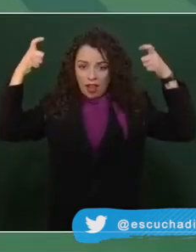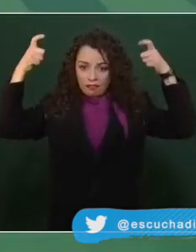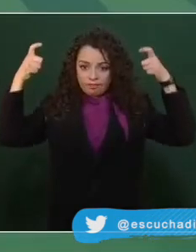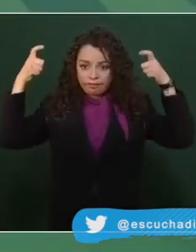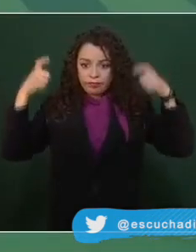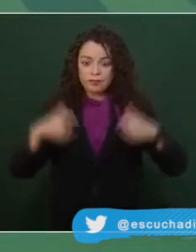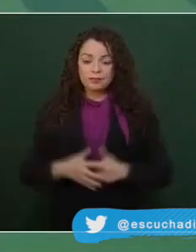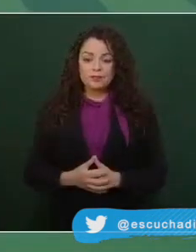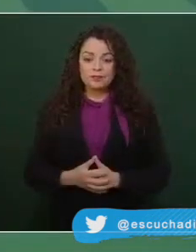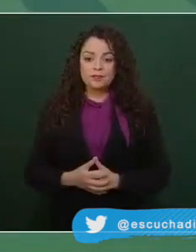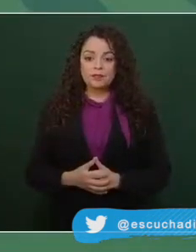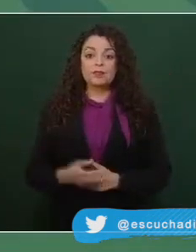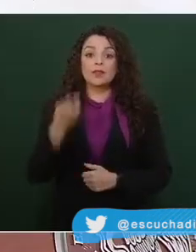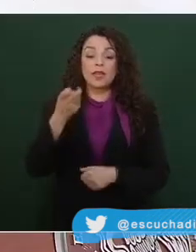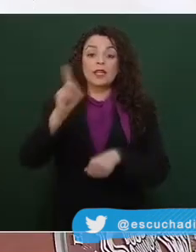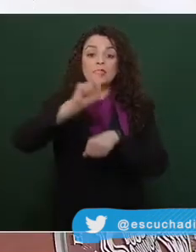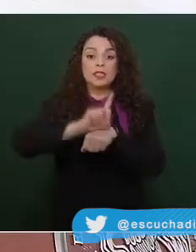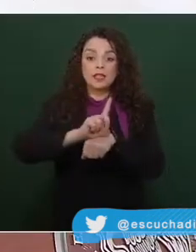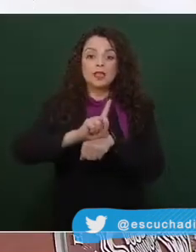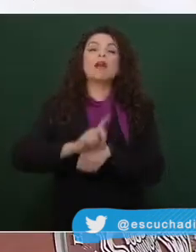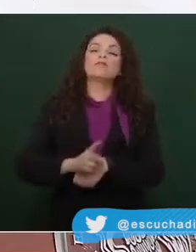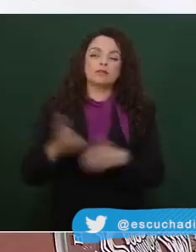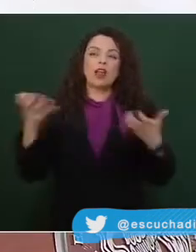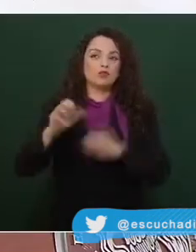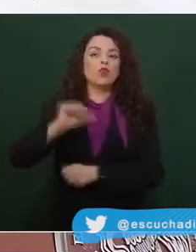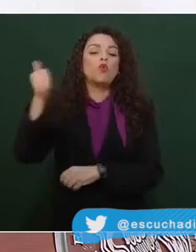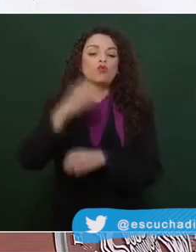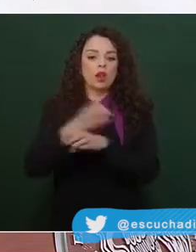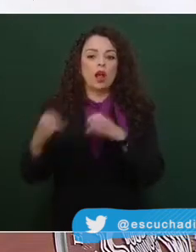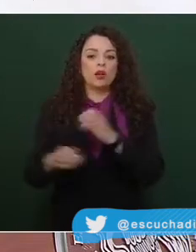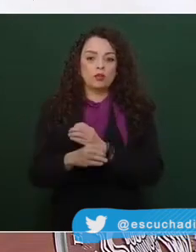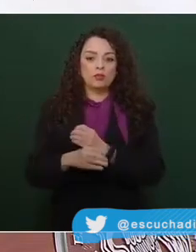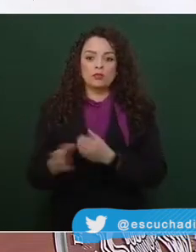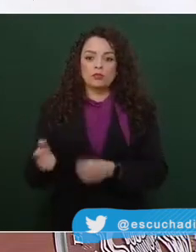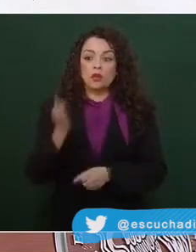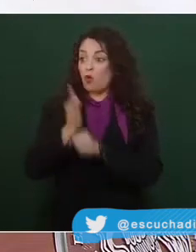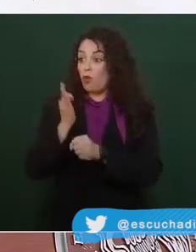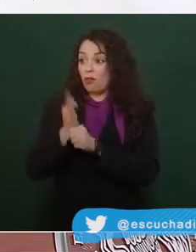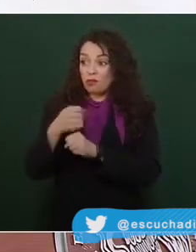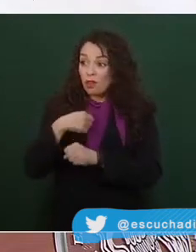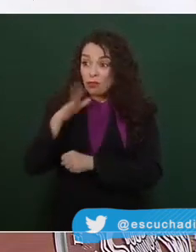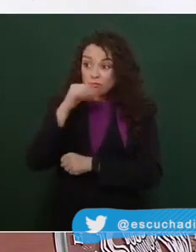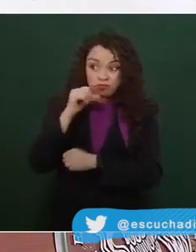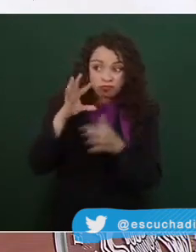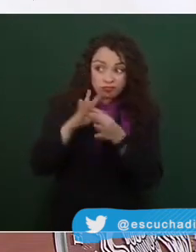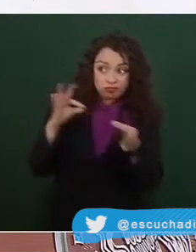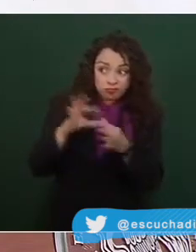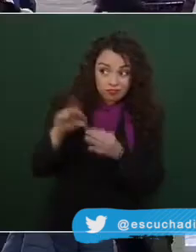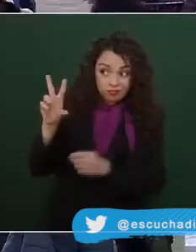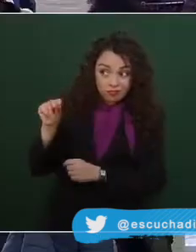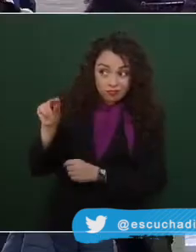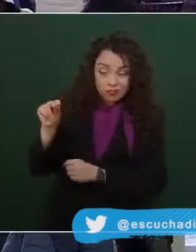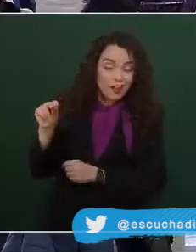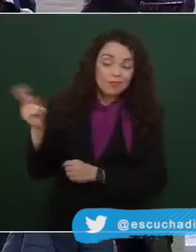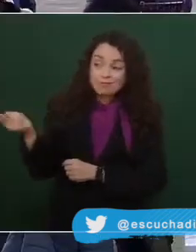Pero ese día también va a haber otra actividad, que yo creo que no puedo hablar de eso, ¿verdad? No se puede.